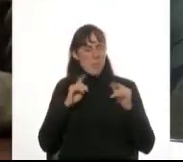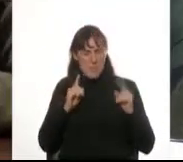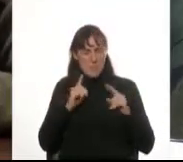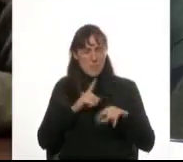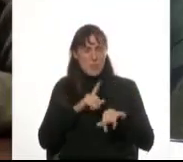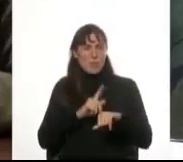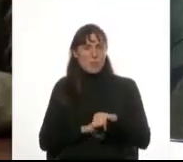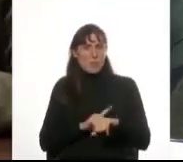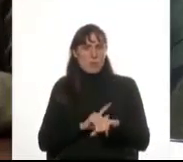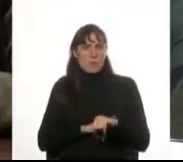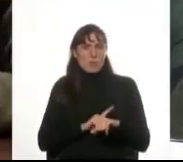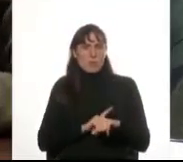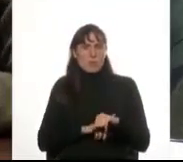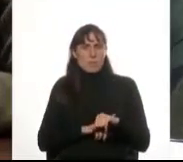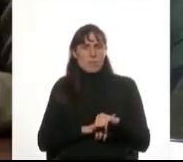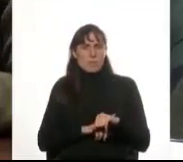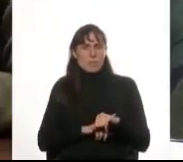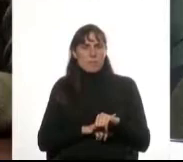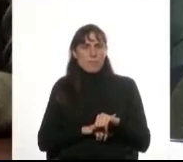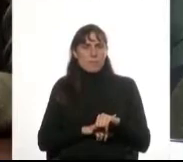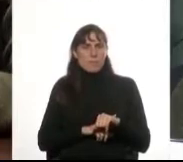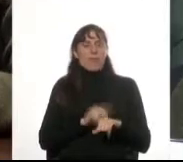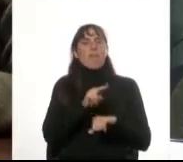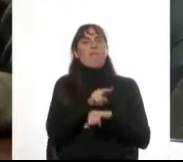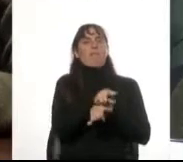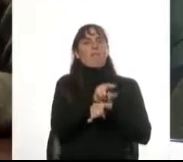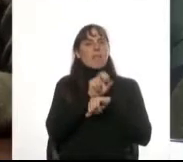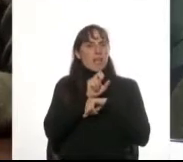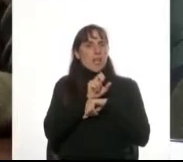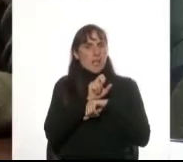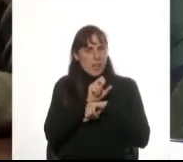Inmediatamente tomó posición la Fiscalía.